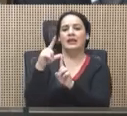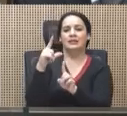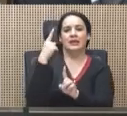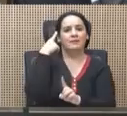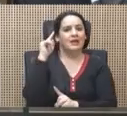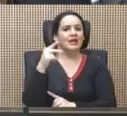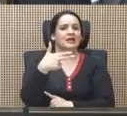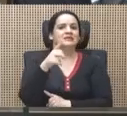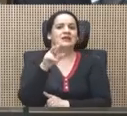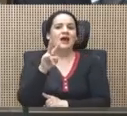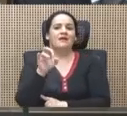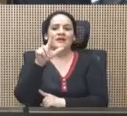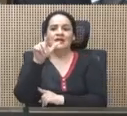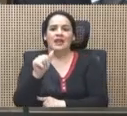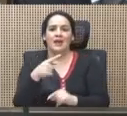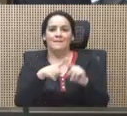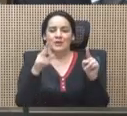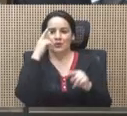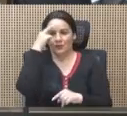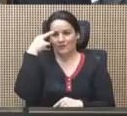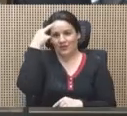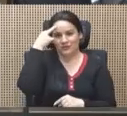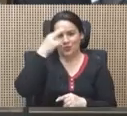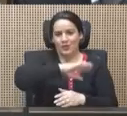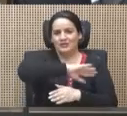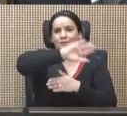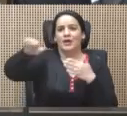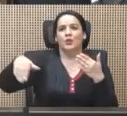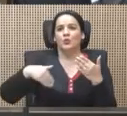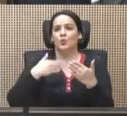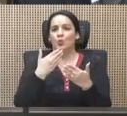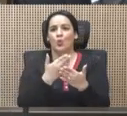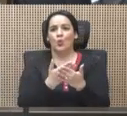Chavela, pero la reflexión es para todas